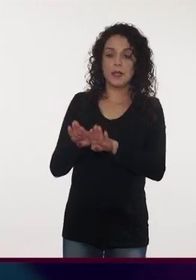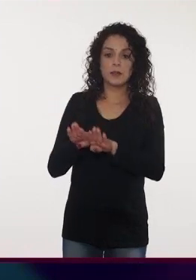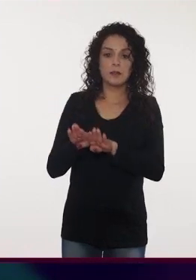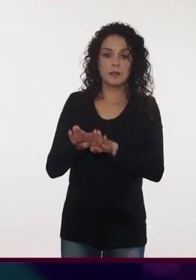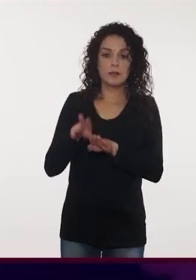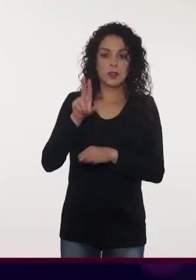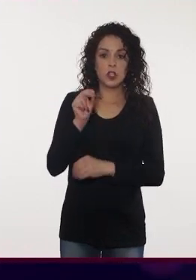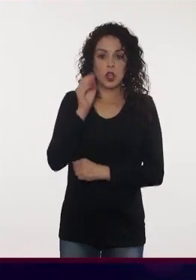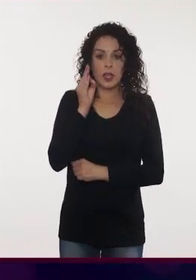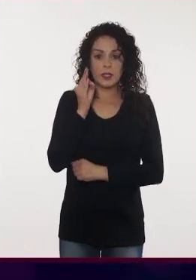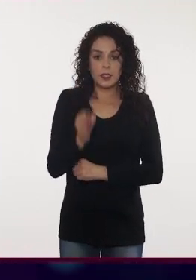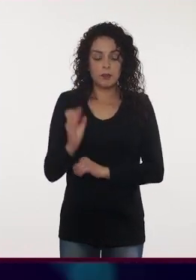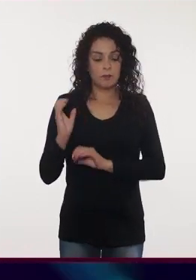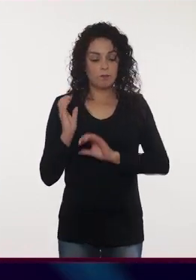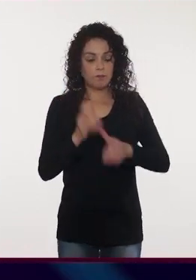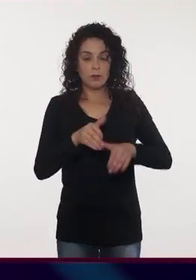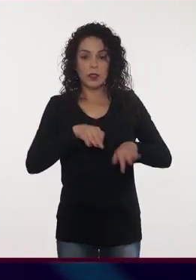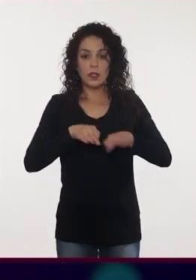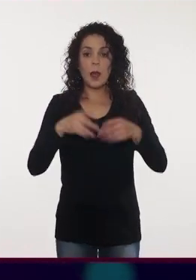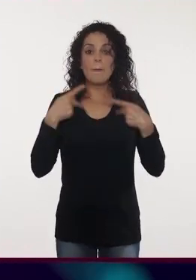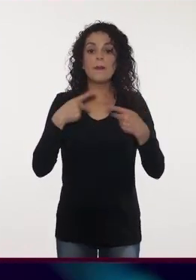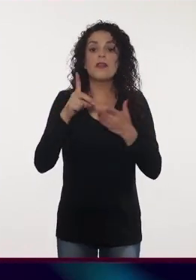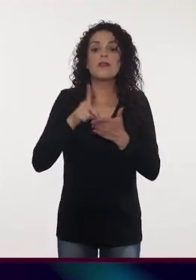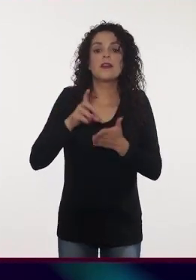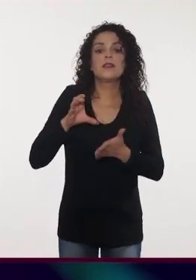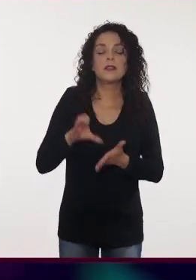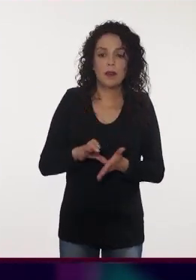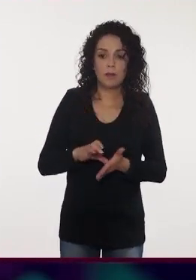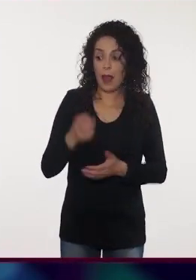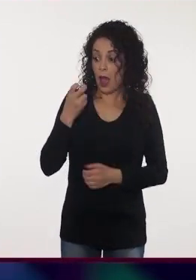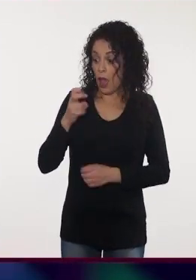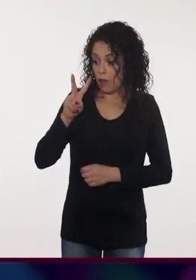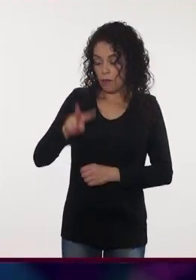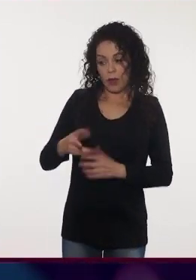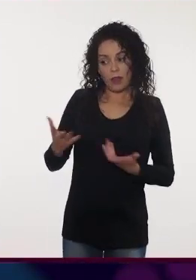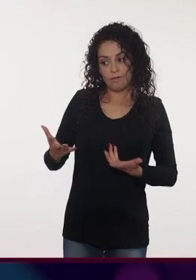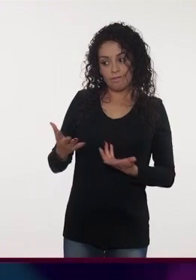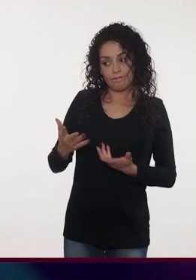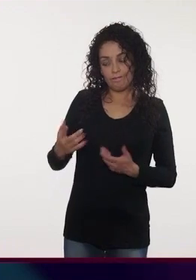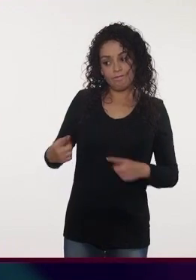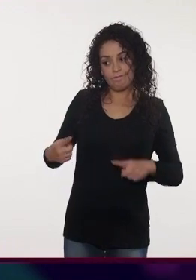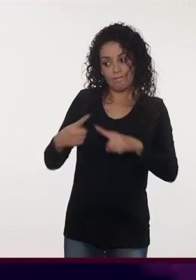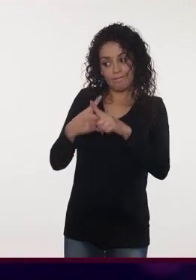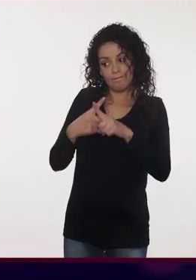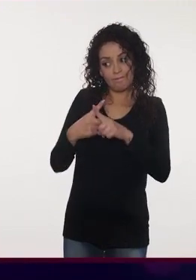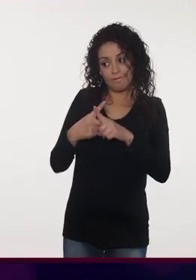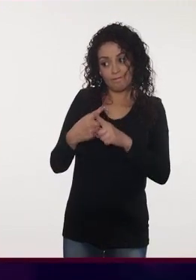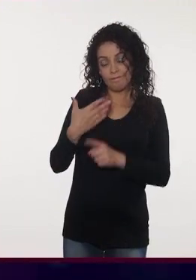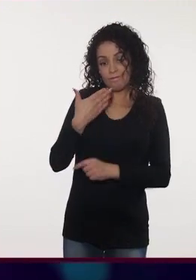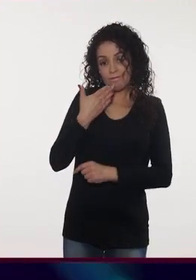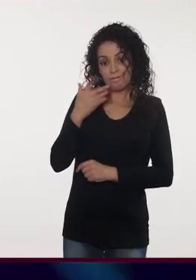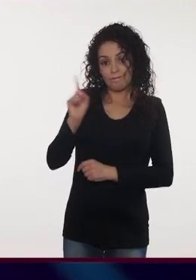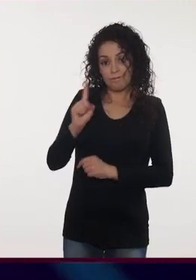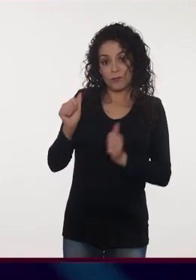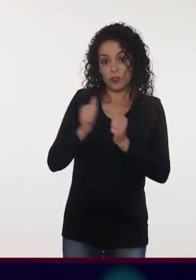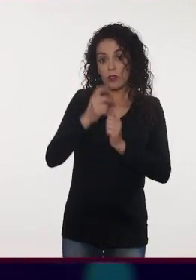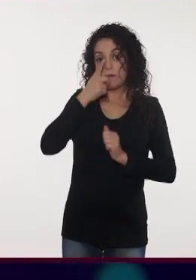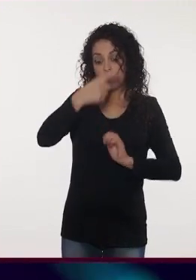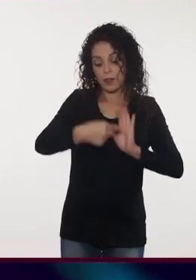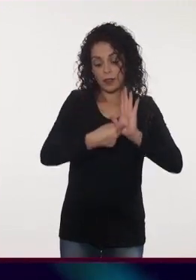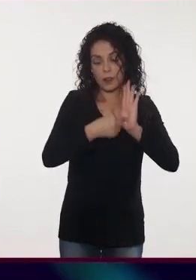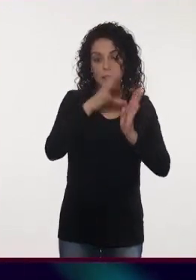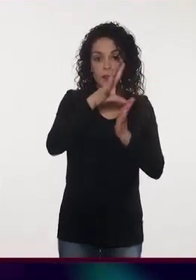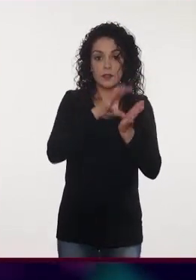a personas con discapacidad. Claro, todo esto va en contra de lo que dice la Constitución en México con respecto a la no